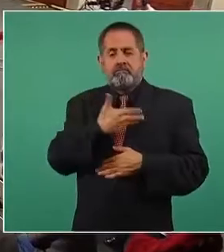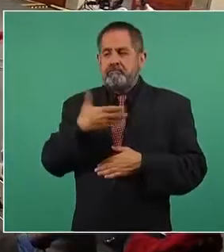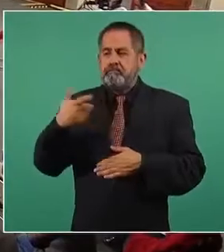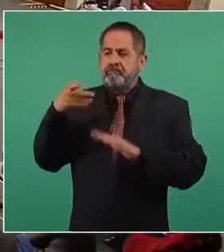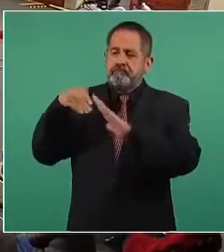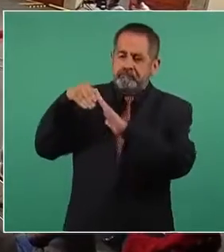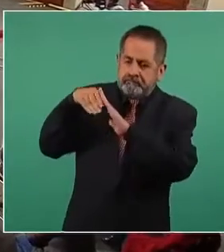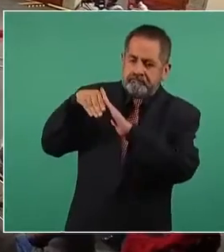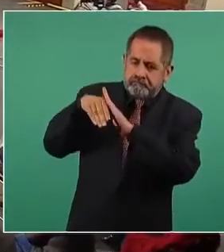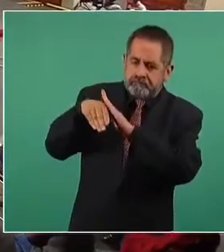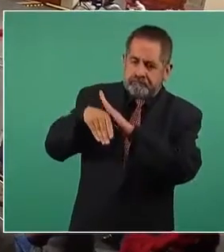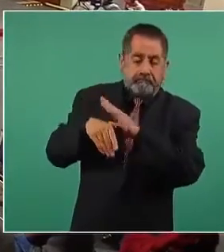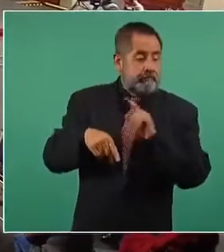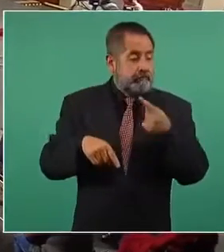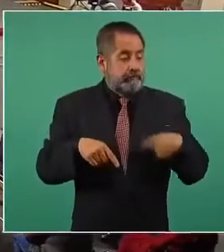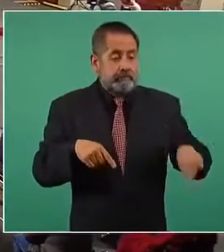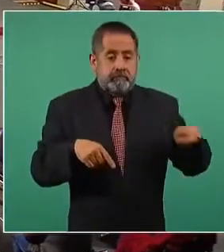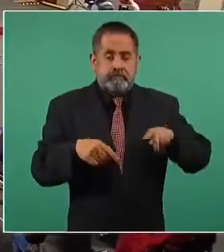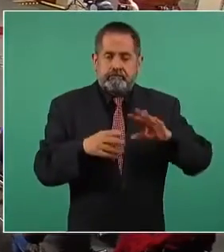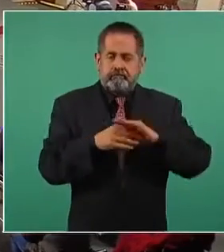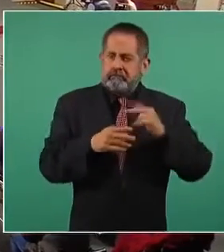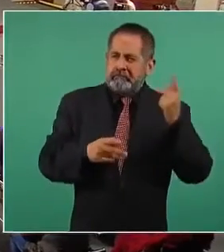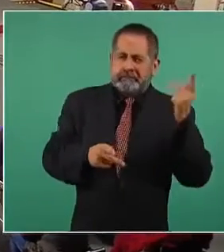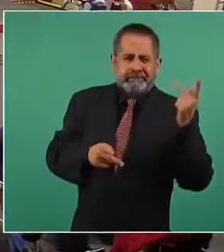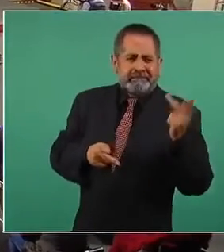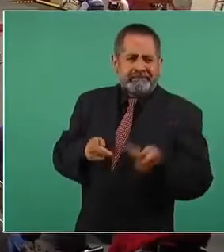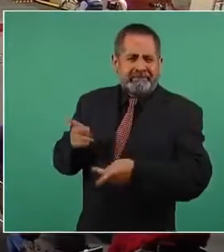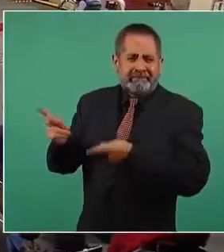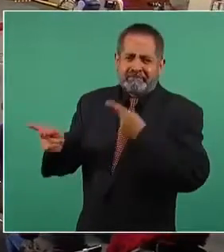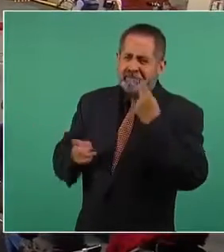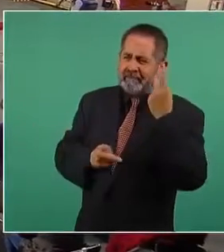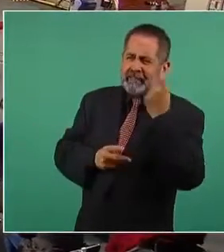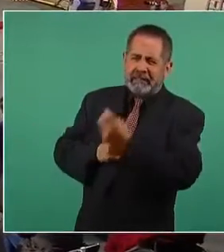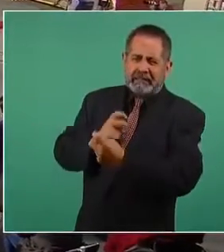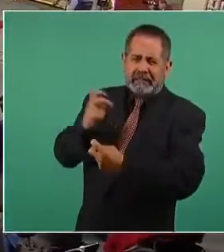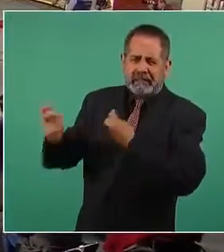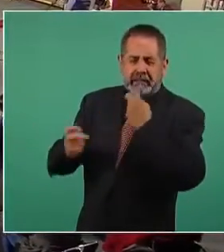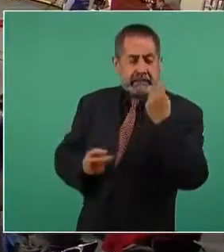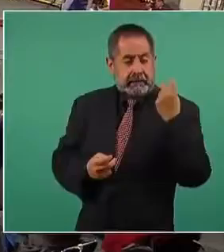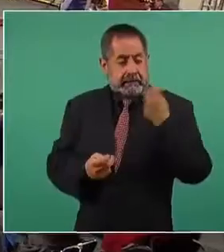empezaron los opositores a cuestionarlo y empezaron a salir